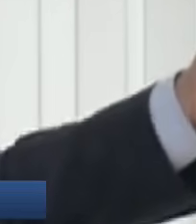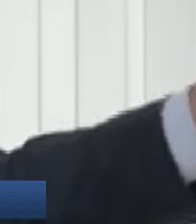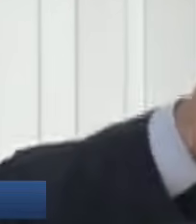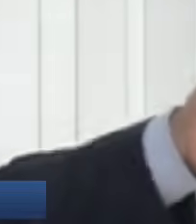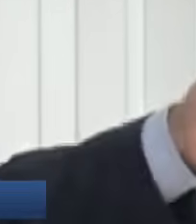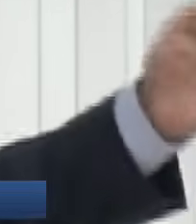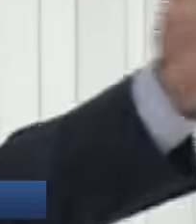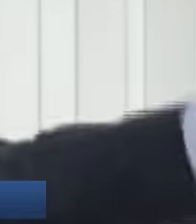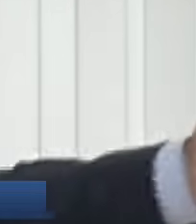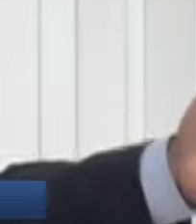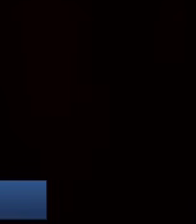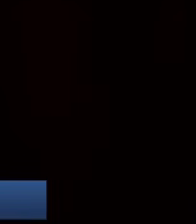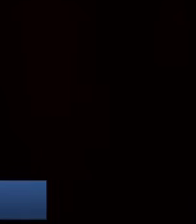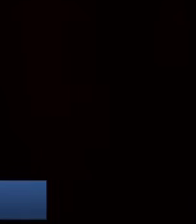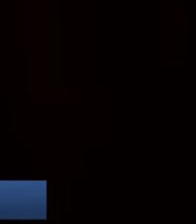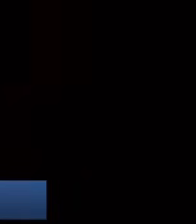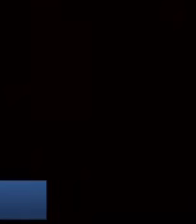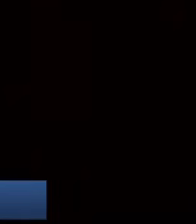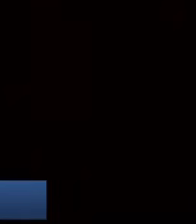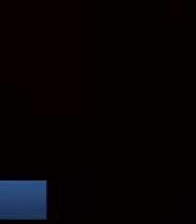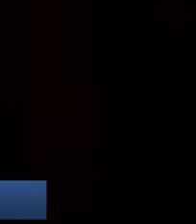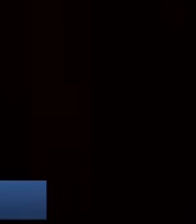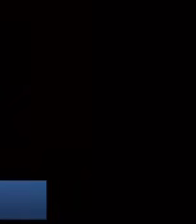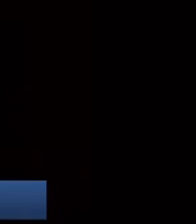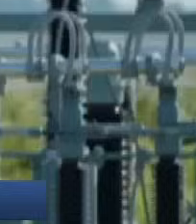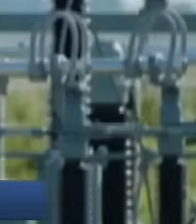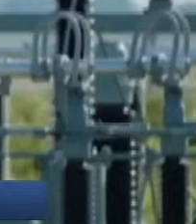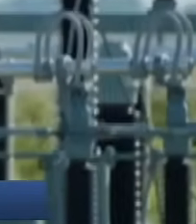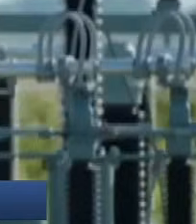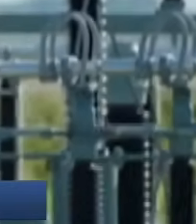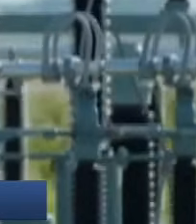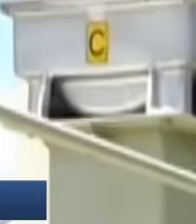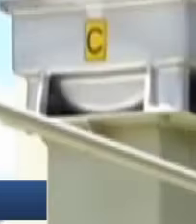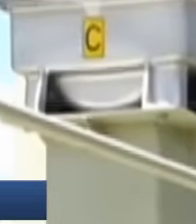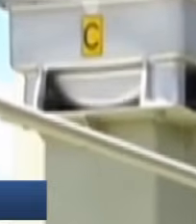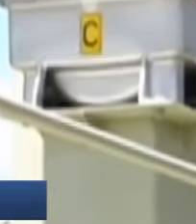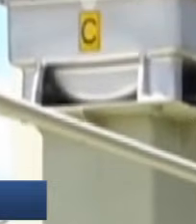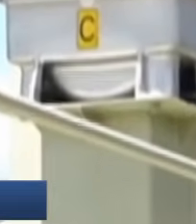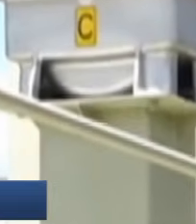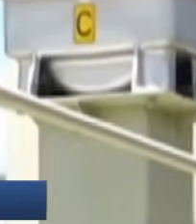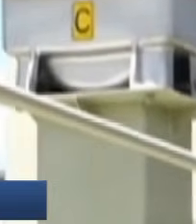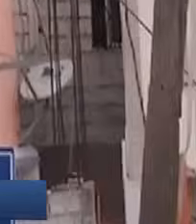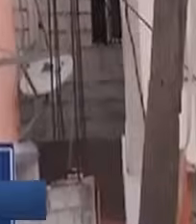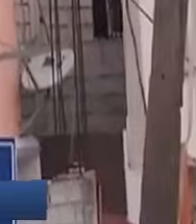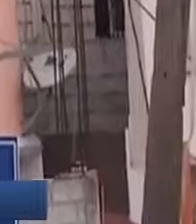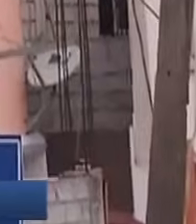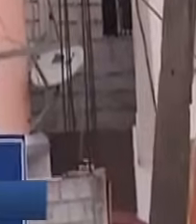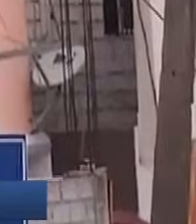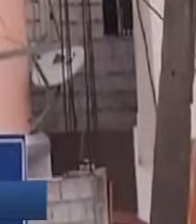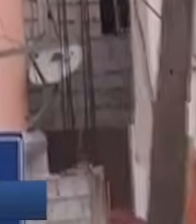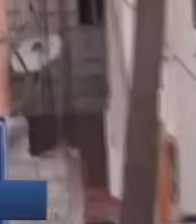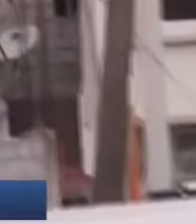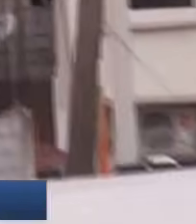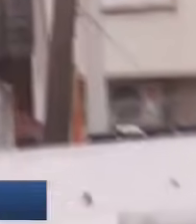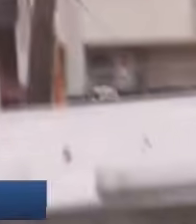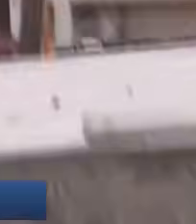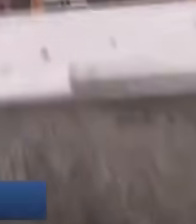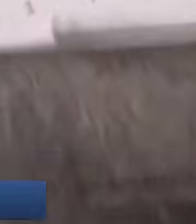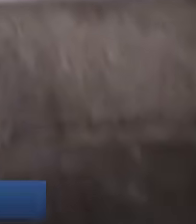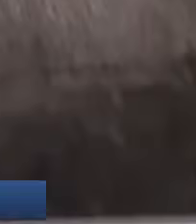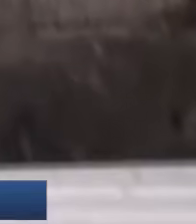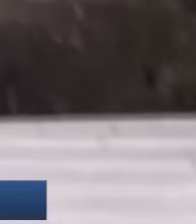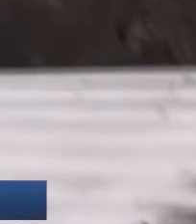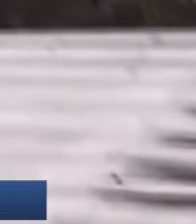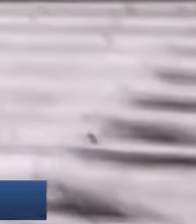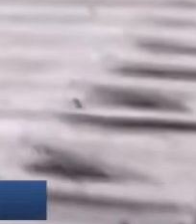Energía encargado Roberto Luque señaló que esta semana habrá cortes de luz programados en Guayas y Manabí por trabajos de